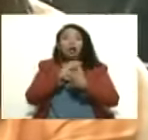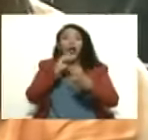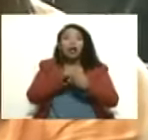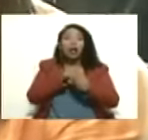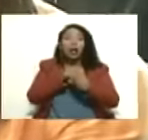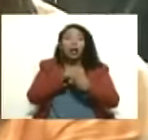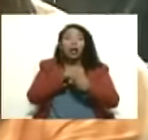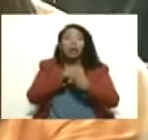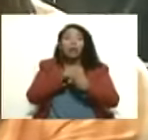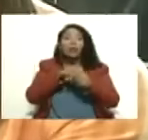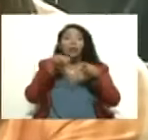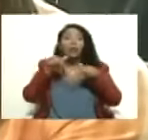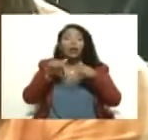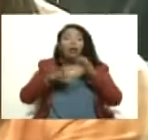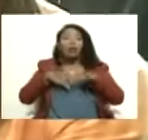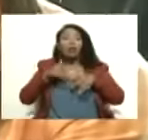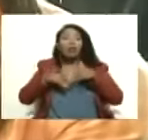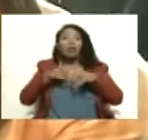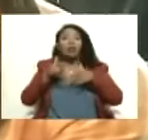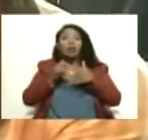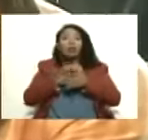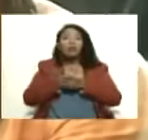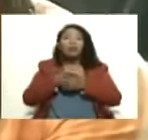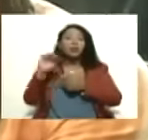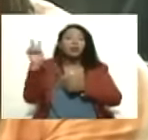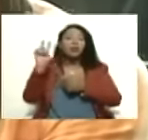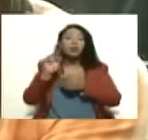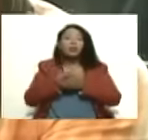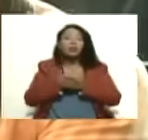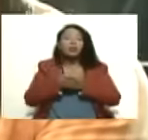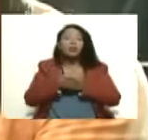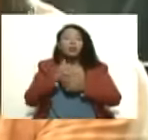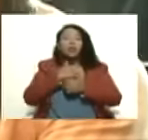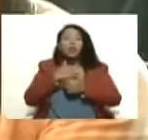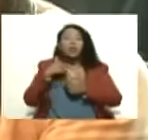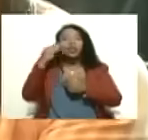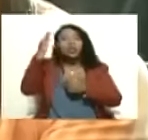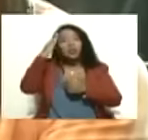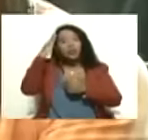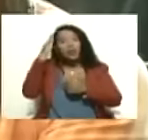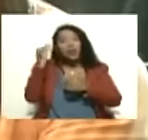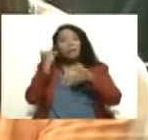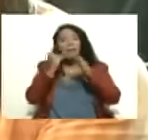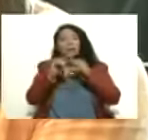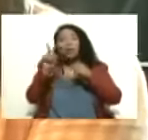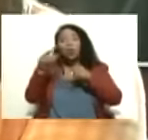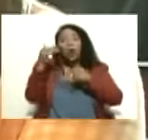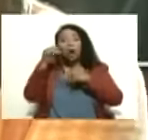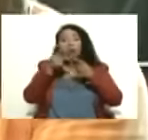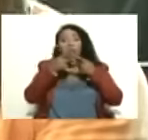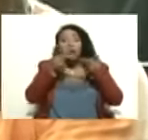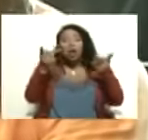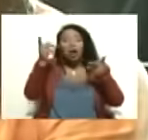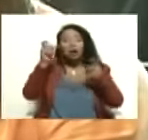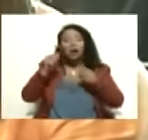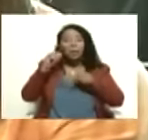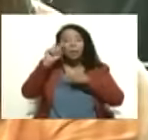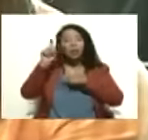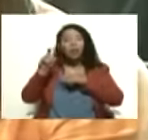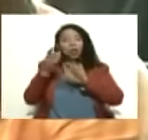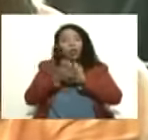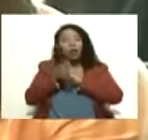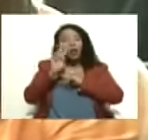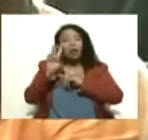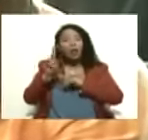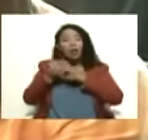este este acto eh venezolano Quisiera saber qué mensaje le tiene a ese pueblo a propósito de esta pregunta que tiene que ver con